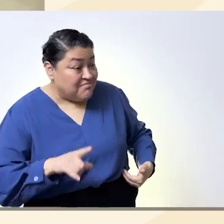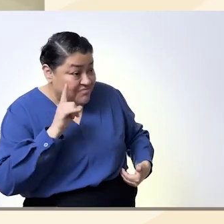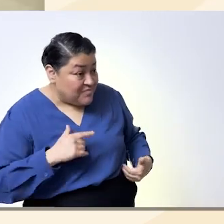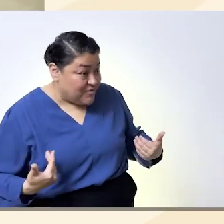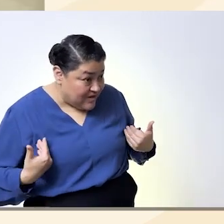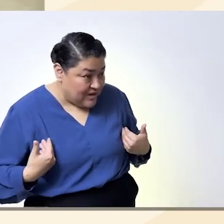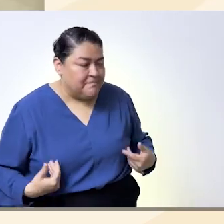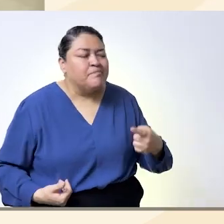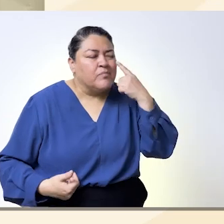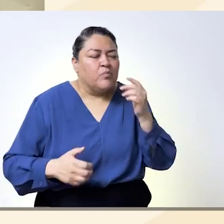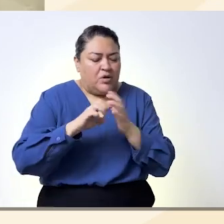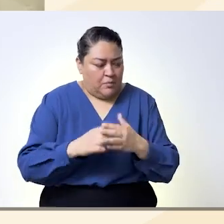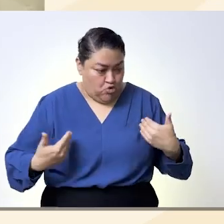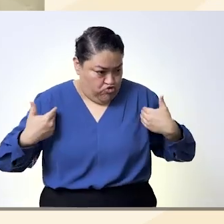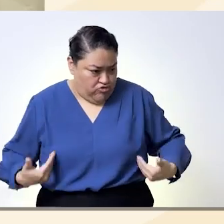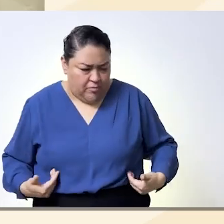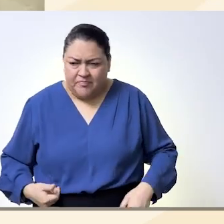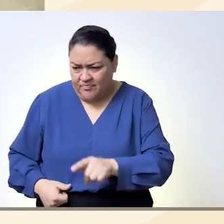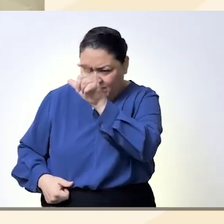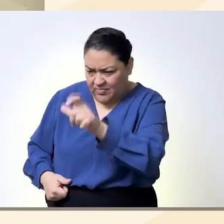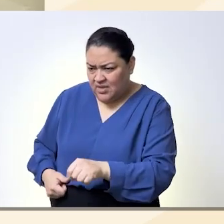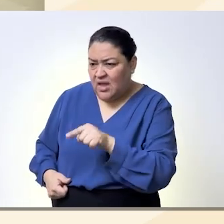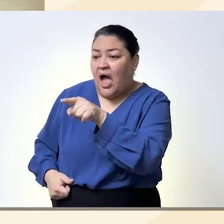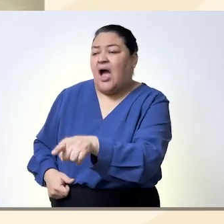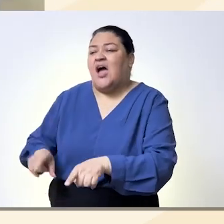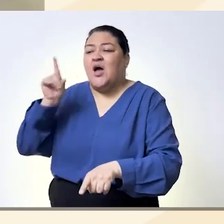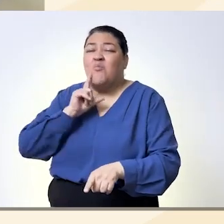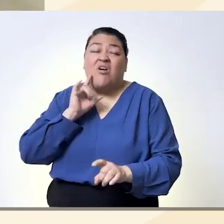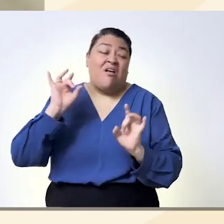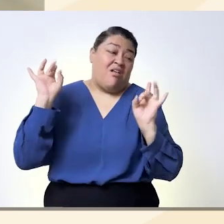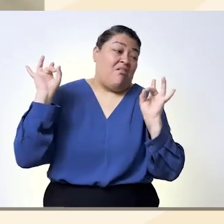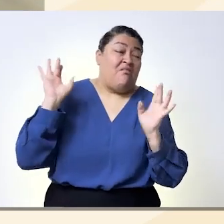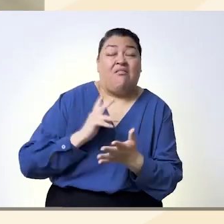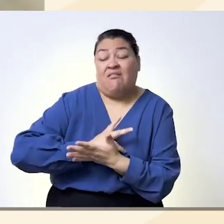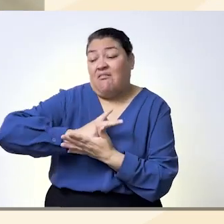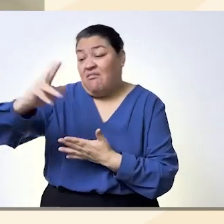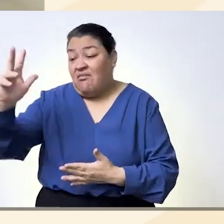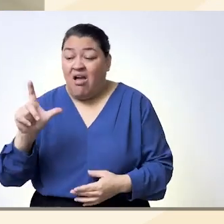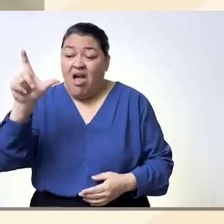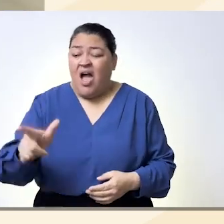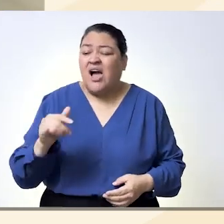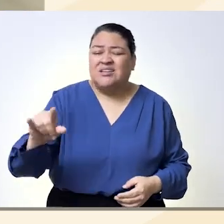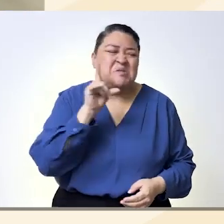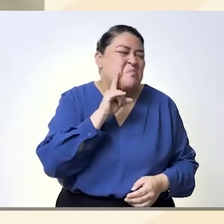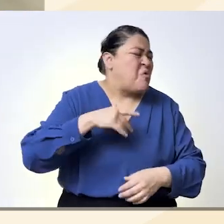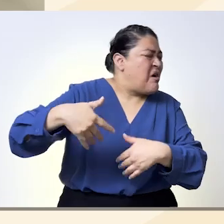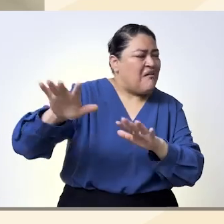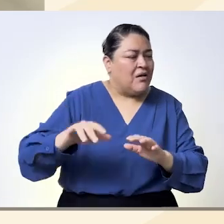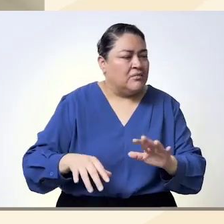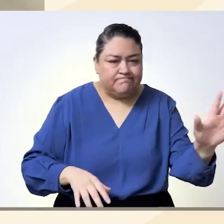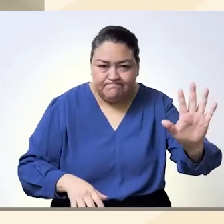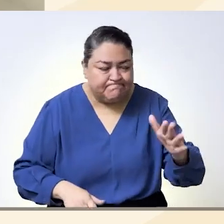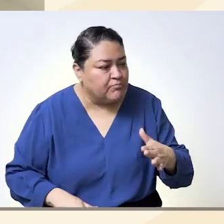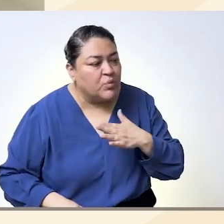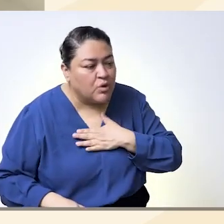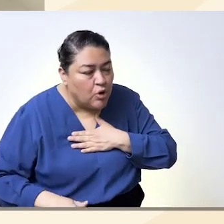eres mujer, entonces eres una histérica, eres una dramática, y es como, no, espérate, es que soy neurodivergente, y la gente no tiene ni idea qué